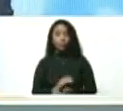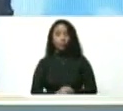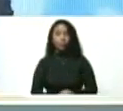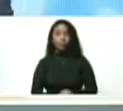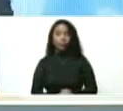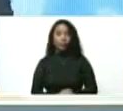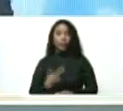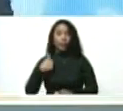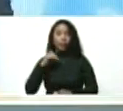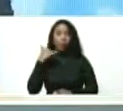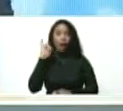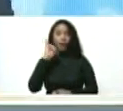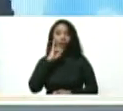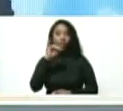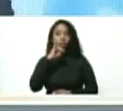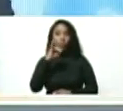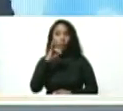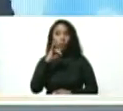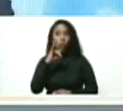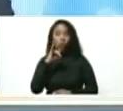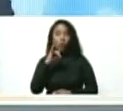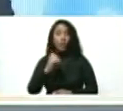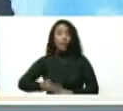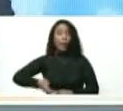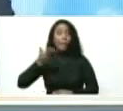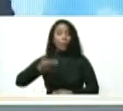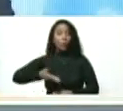Tenemos información bien valiosa